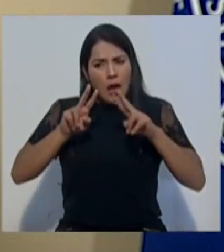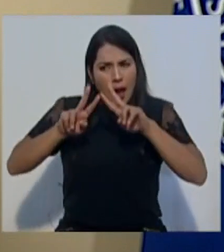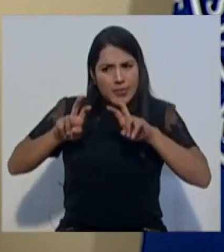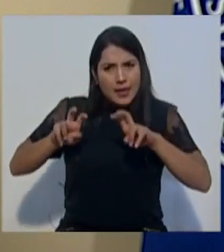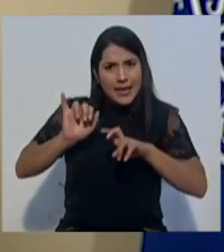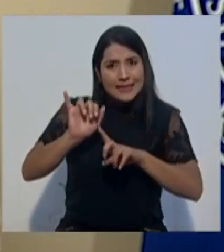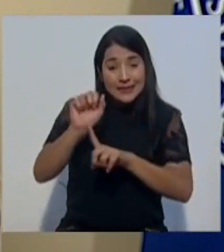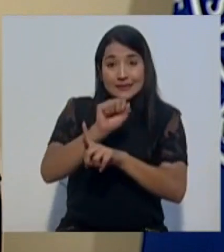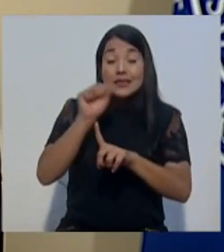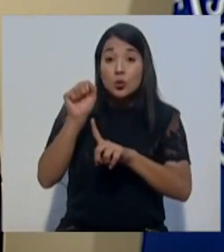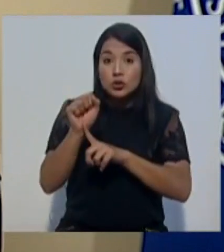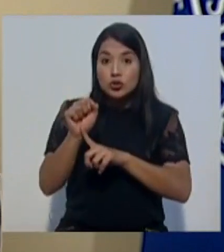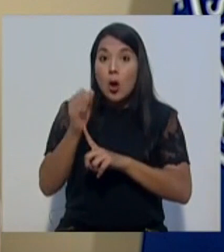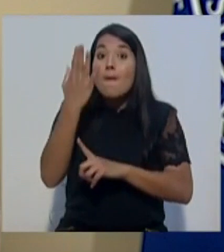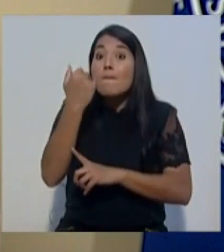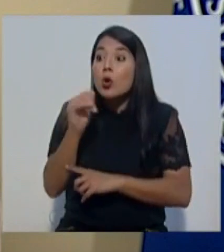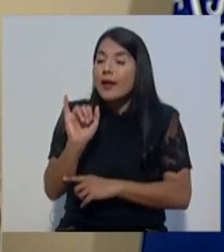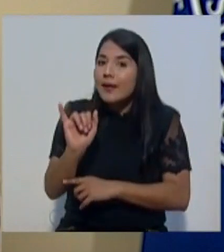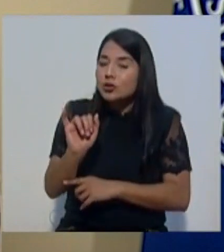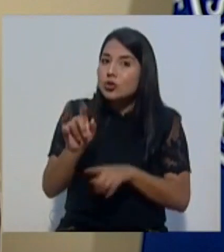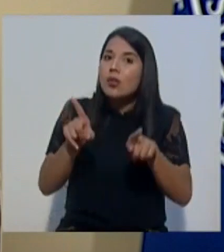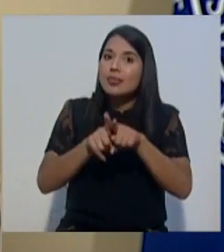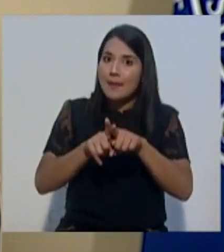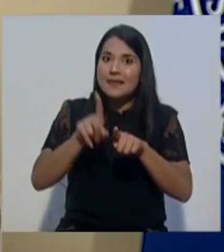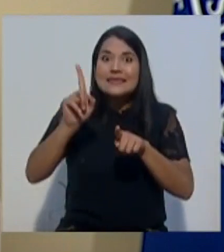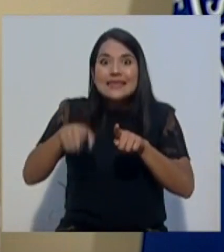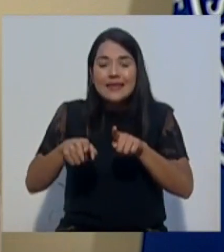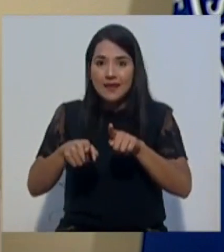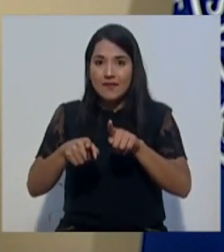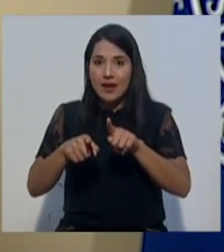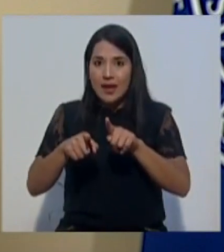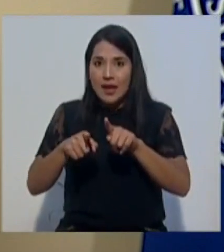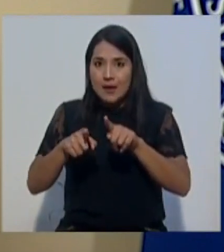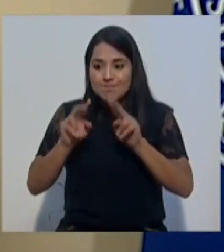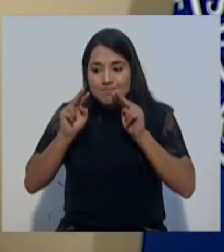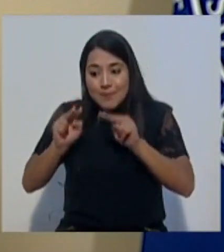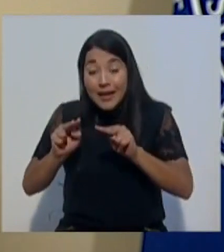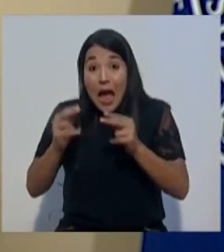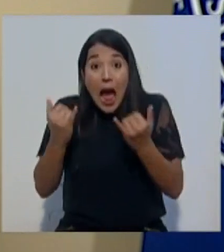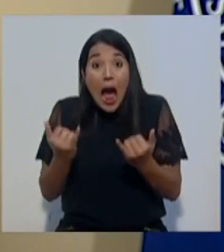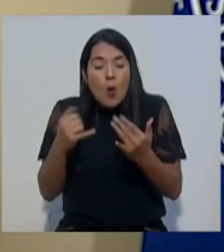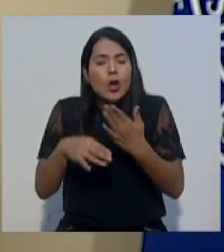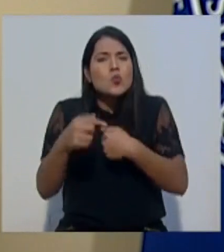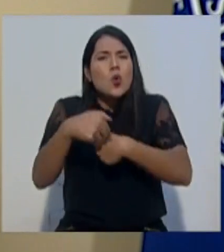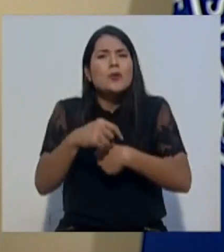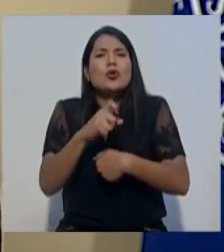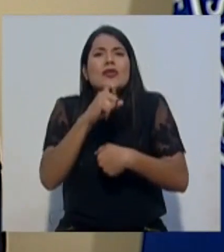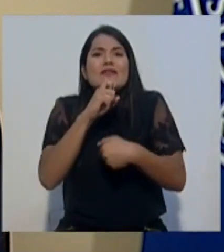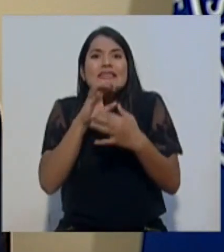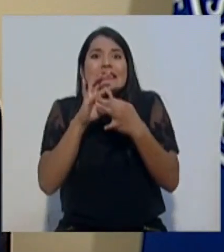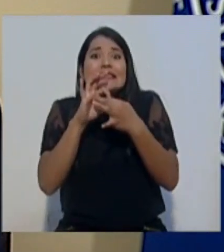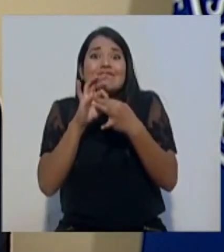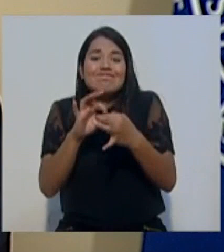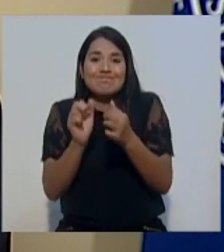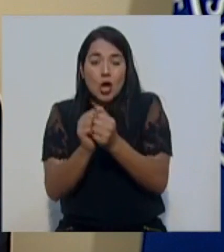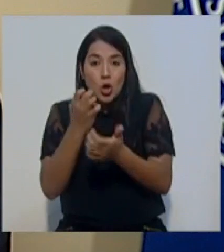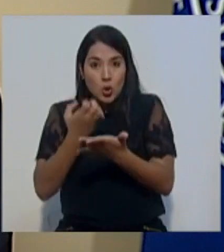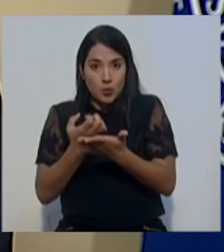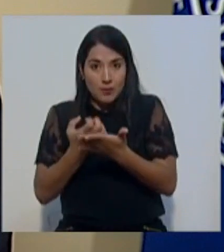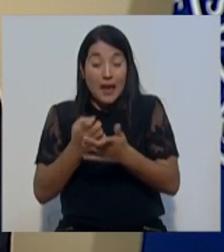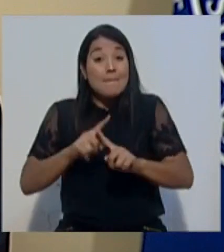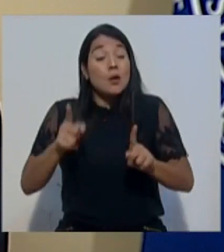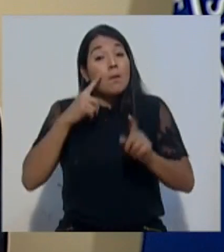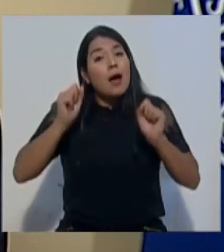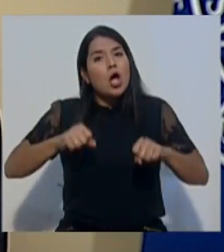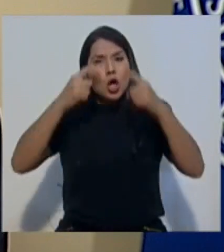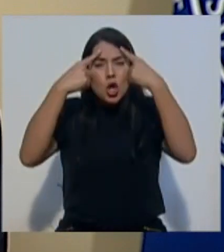eso, porque eso también se tiene que reflejar en un momento tan difícil en temas presupuestarios. Pero para lograr eso no se